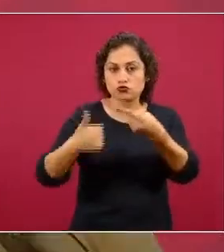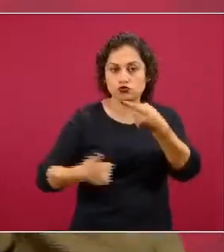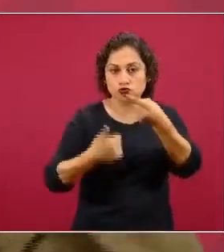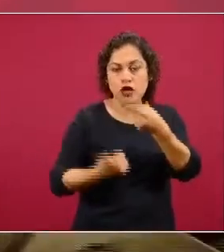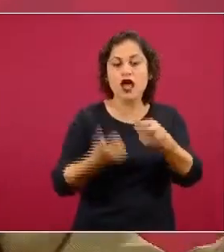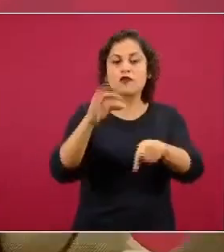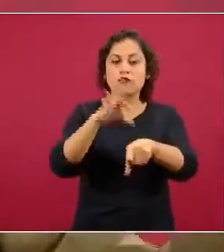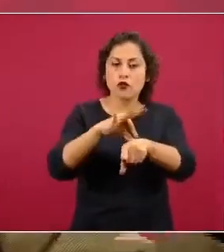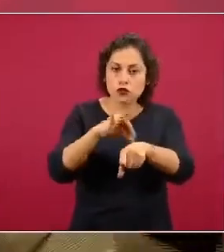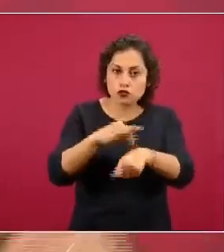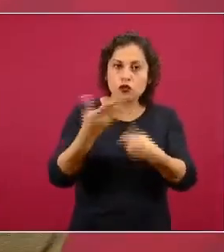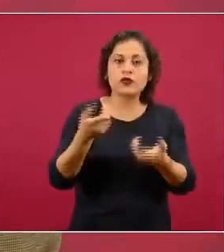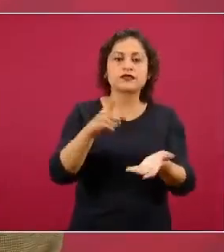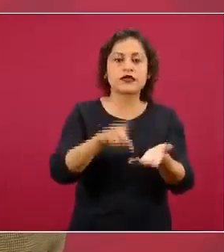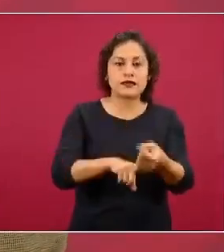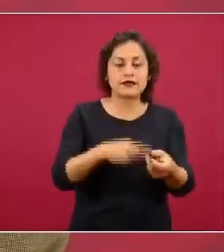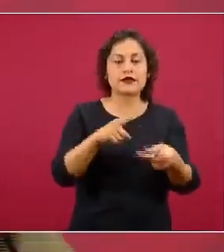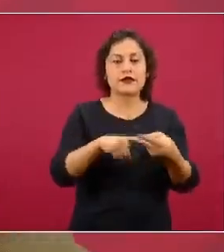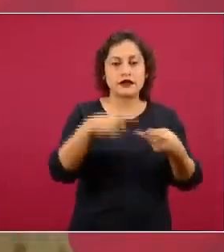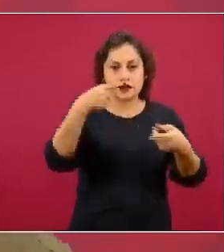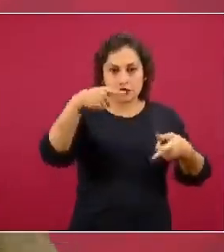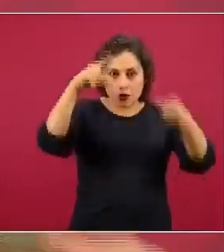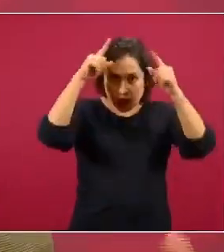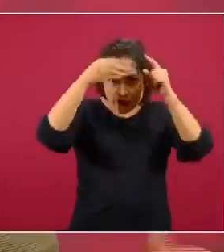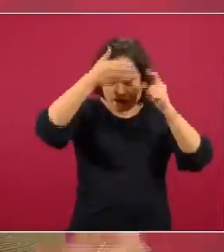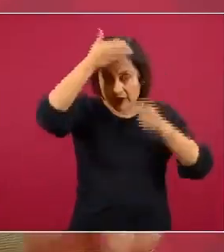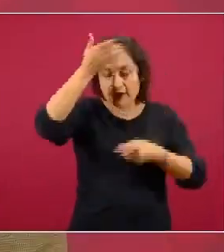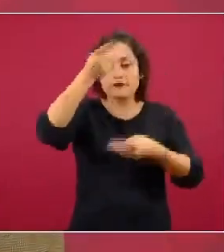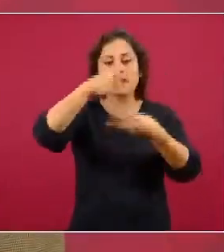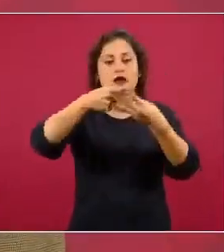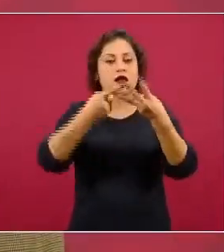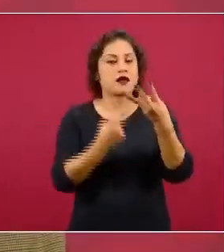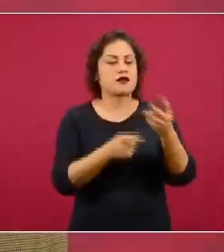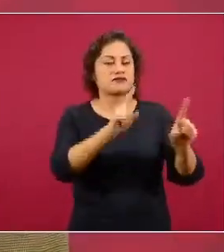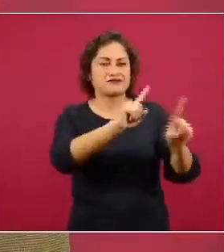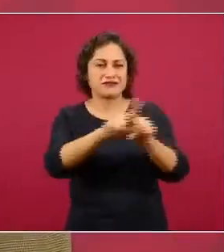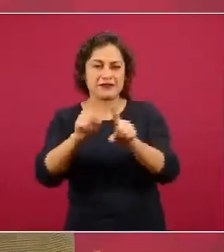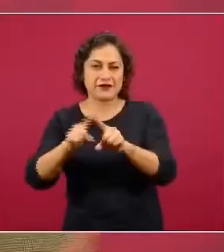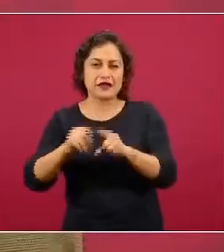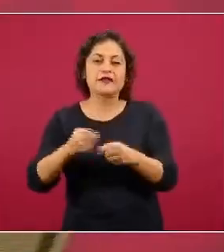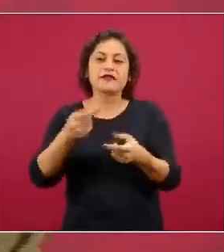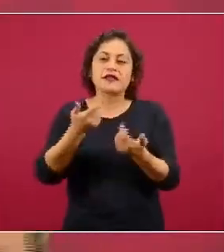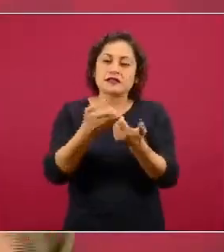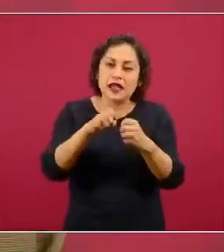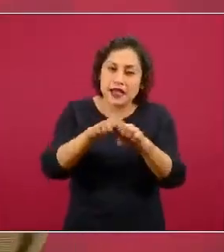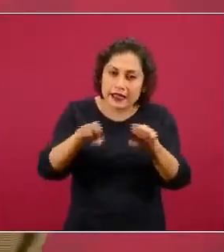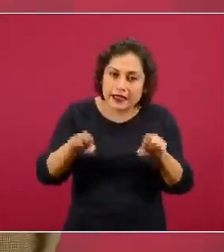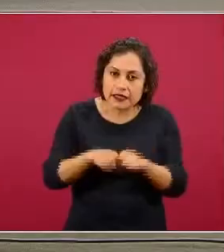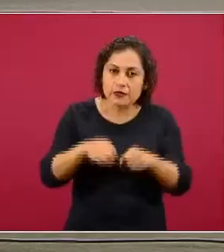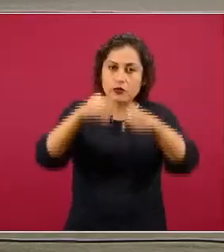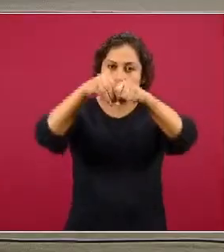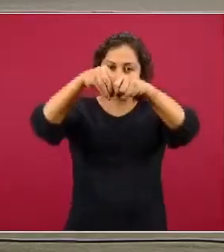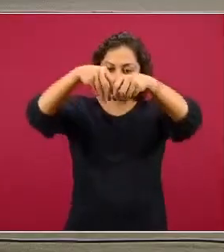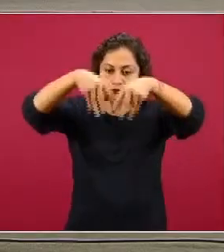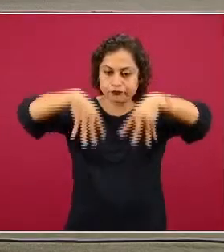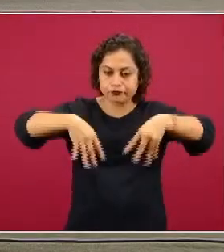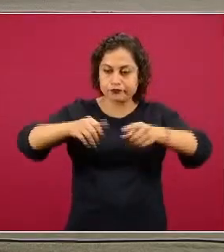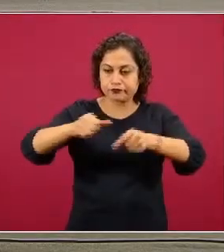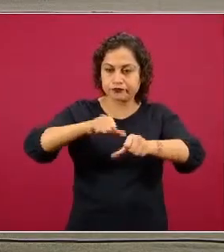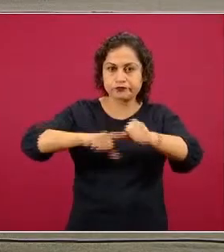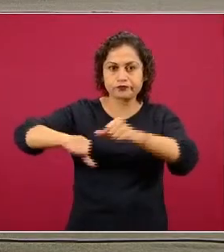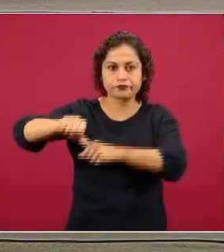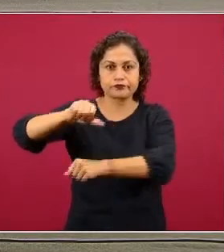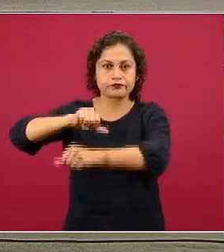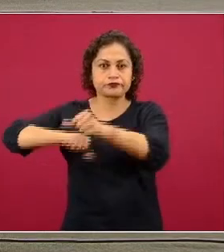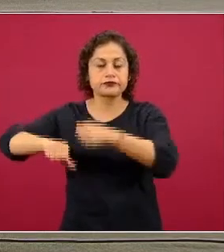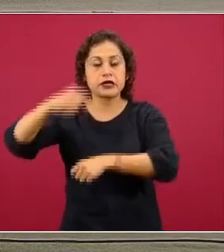médicos y médicas y a enfermeras y enfermeros. Son estos equipos de cascada que ya se han presentado. Y esto hace que sea mucho más eficiente, ¿no? Que